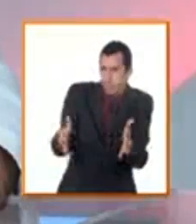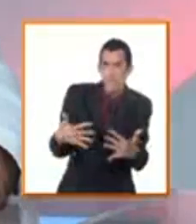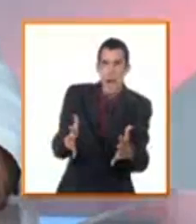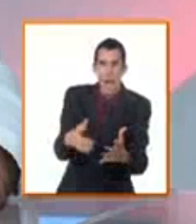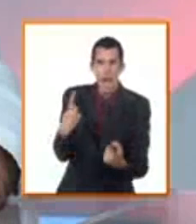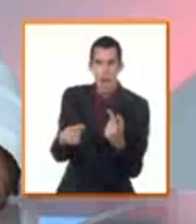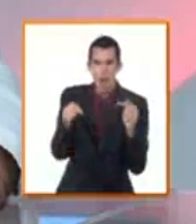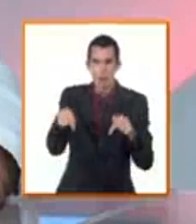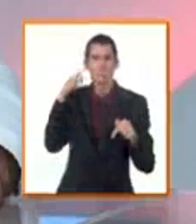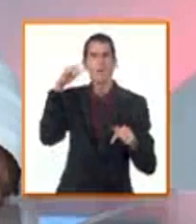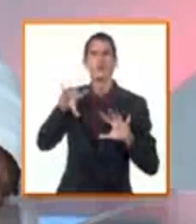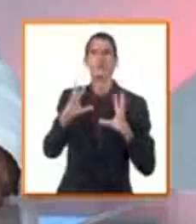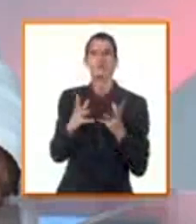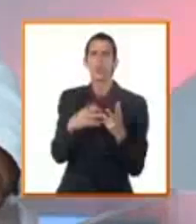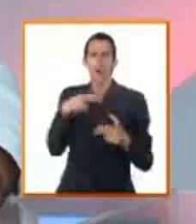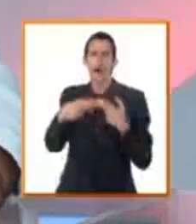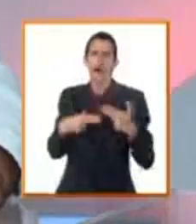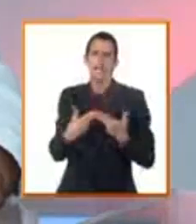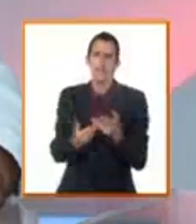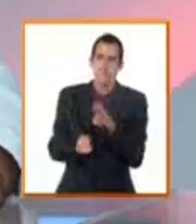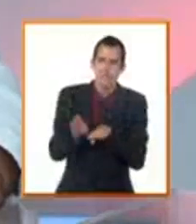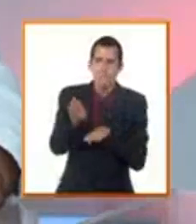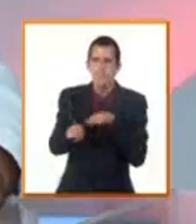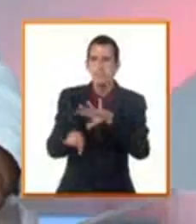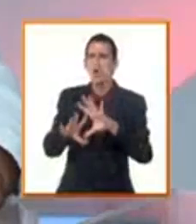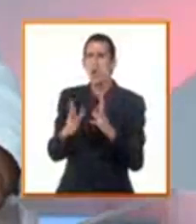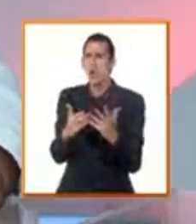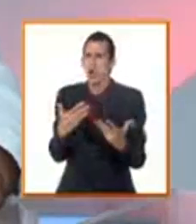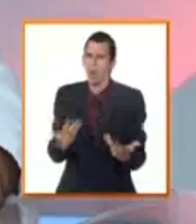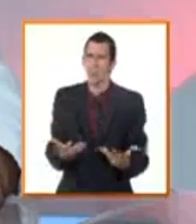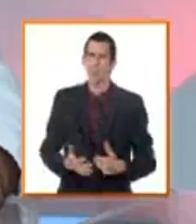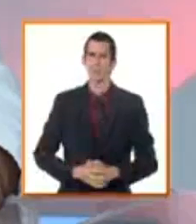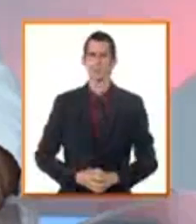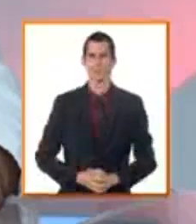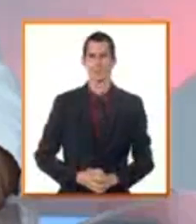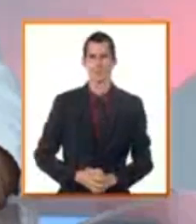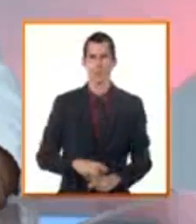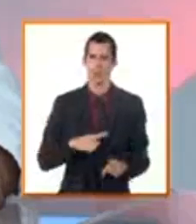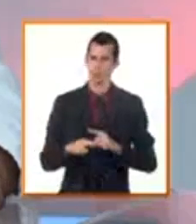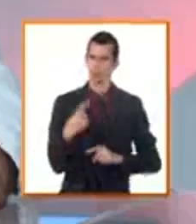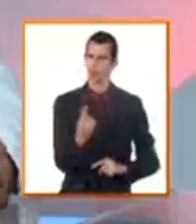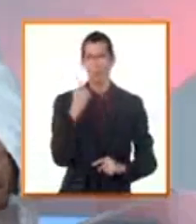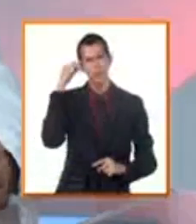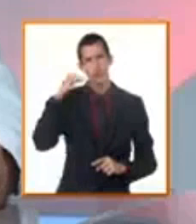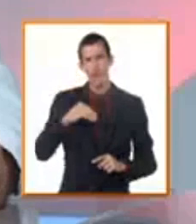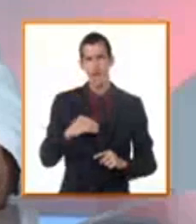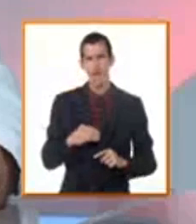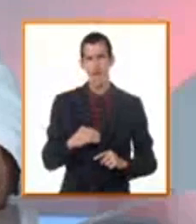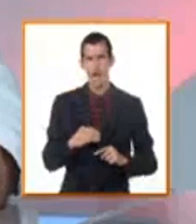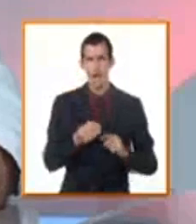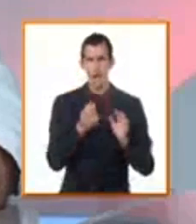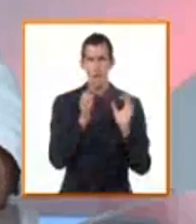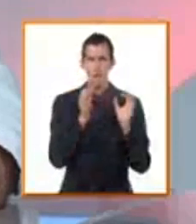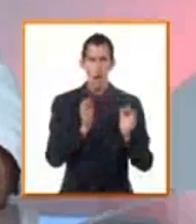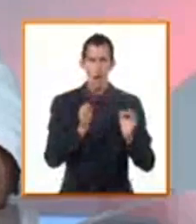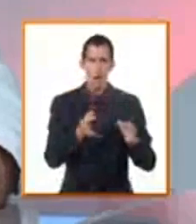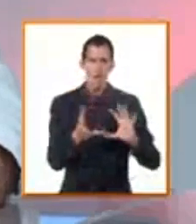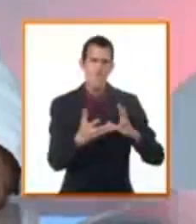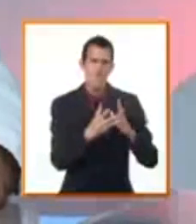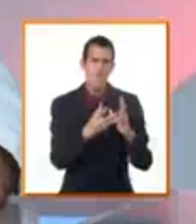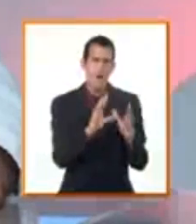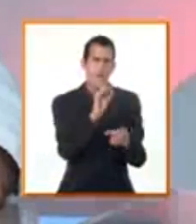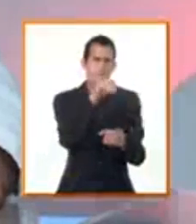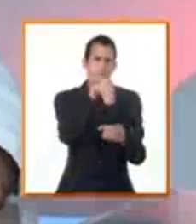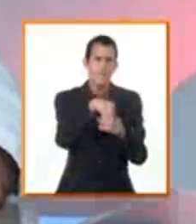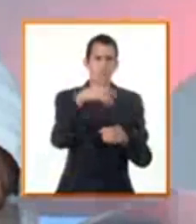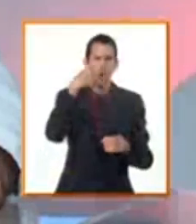también a la propia flexibilización de la política aduanera que hemos tenido que irlo adecuando, lo cual ha tenido un resultado concreto